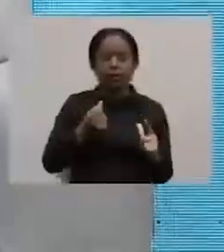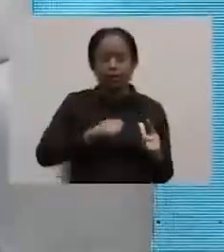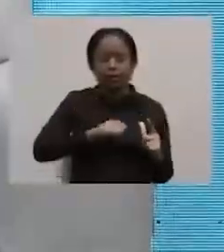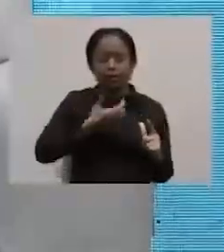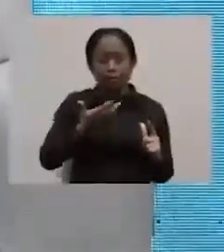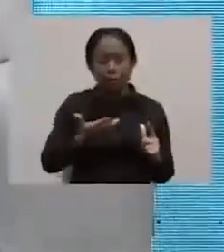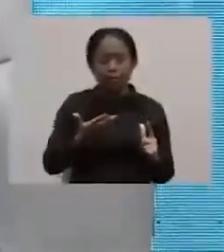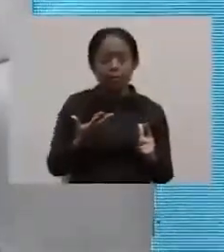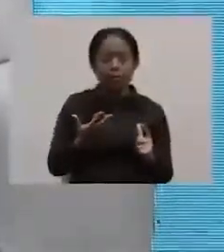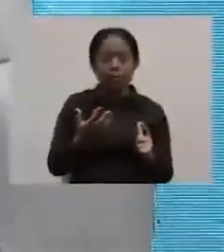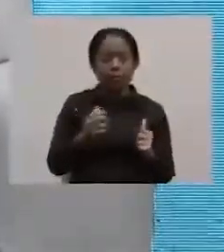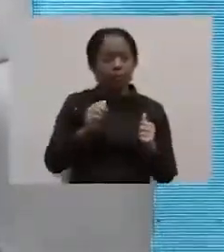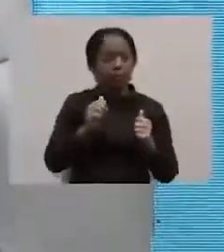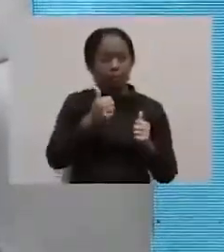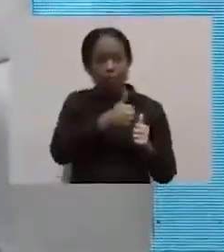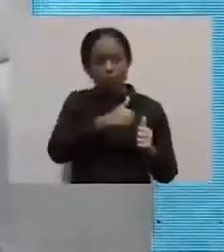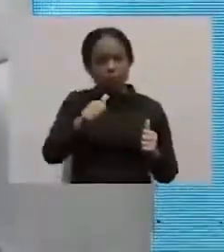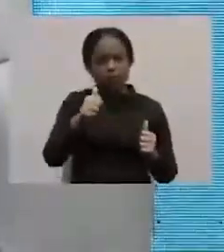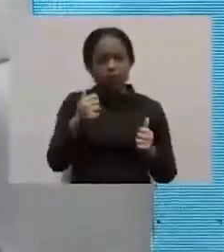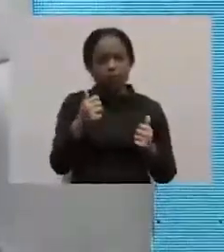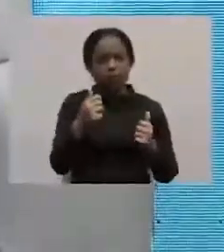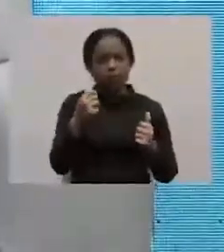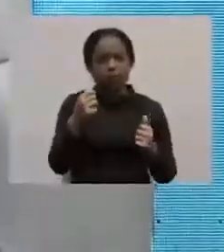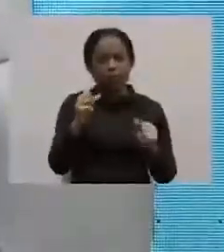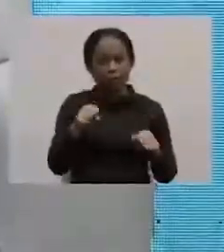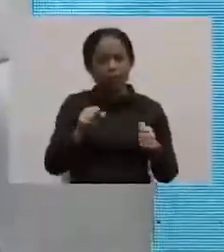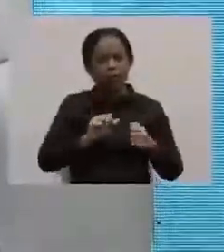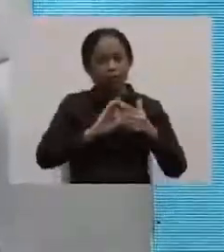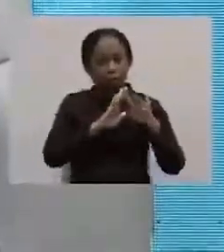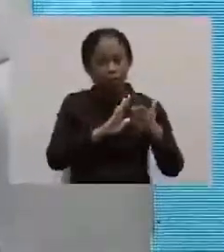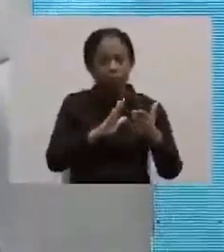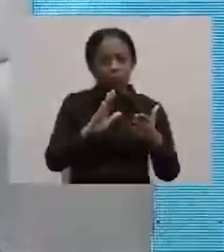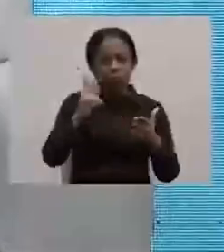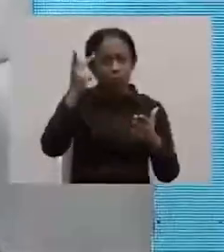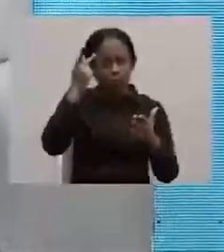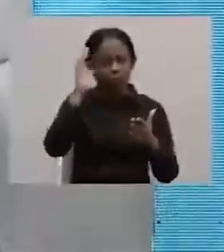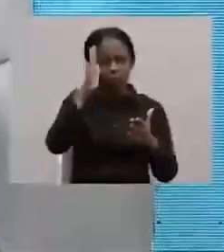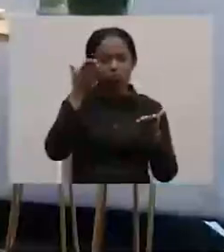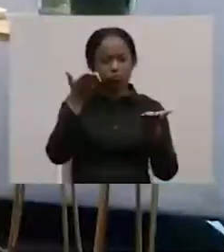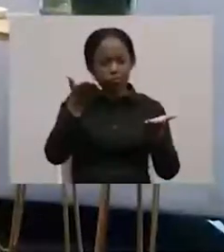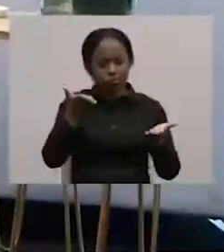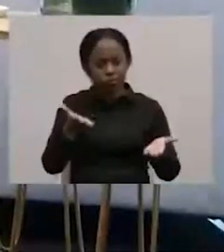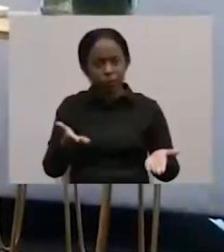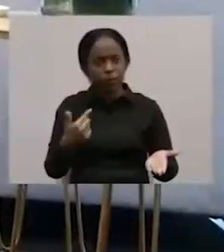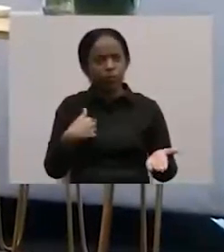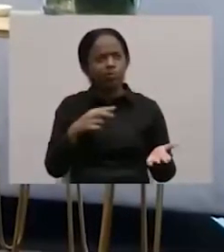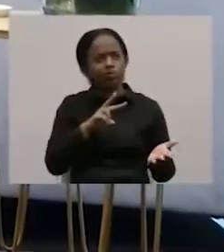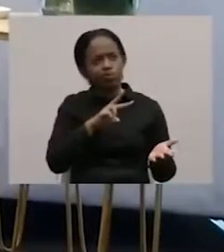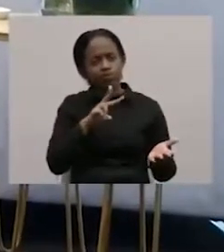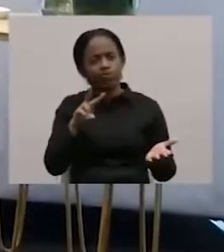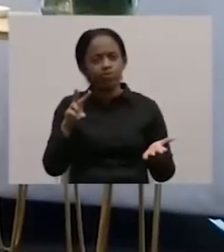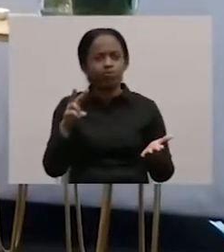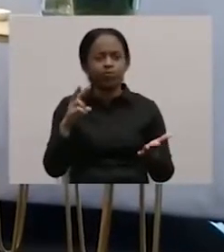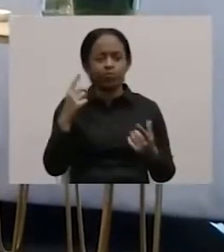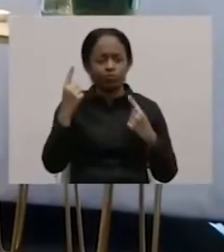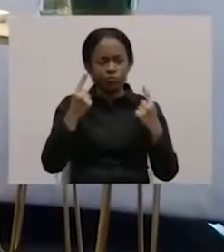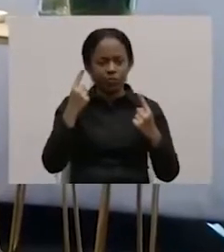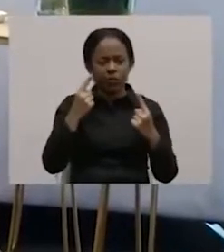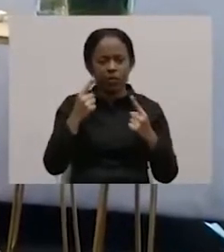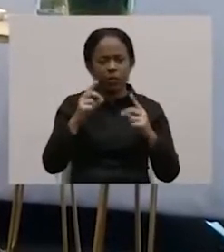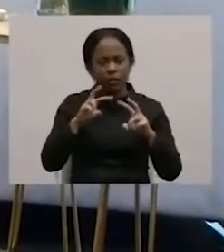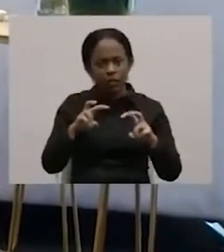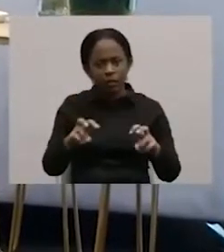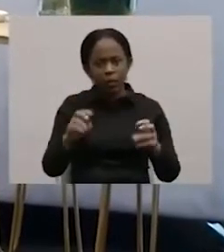posibilidad de confrontar esas ideas que sustentan las propuestas políticas y la de verificar, analizar,